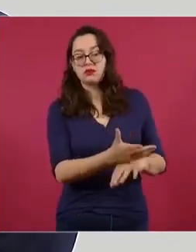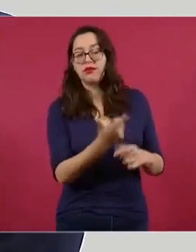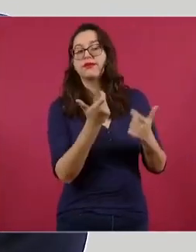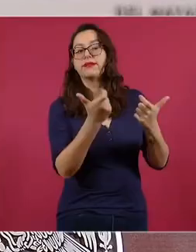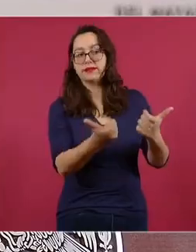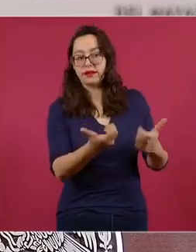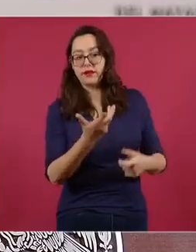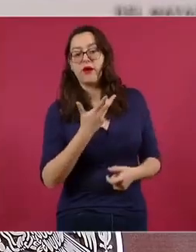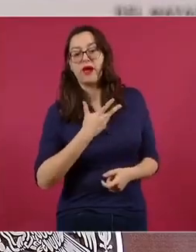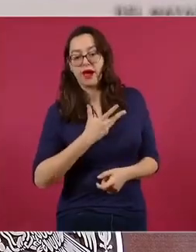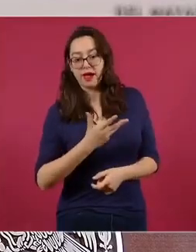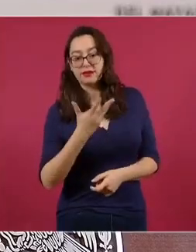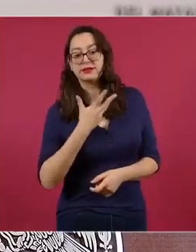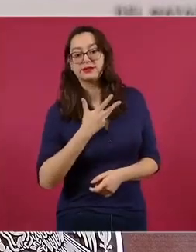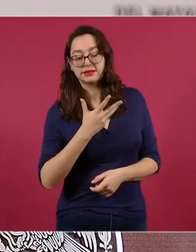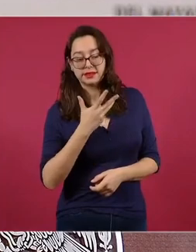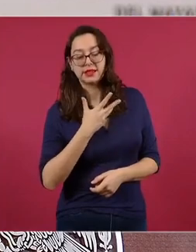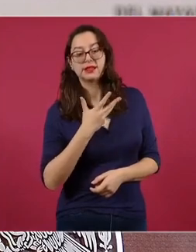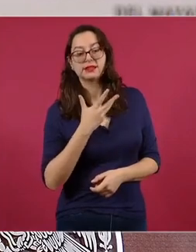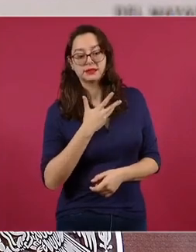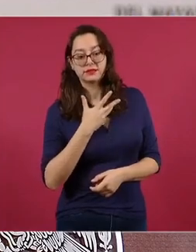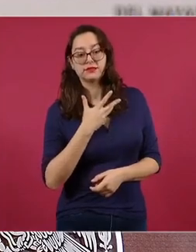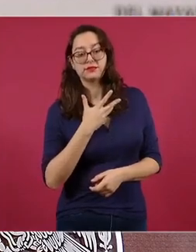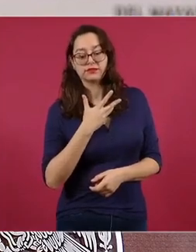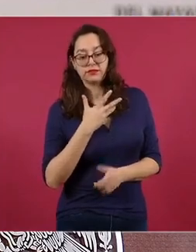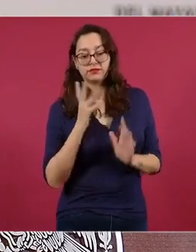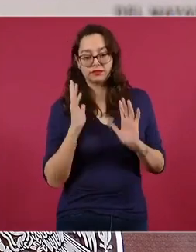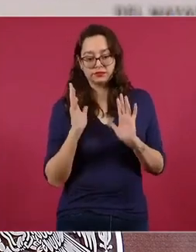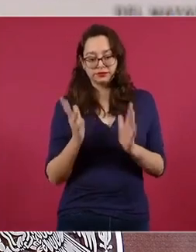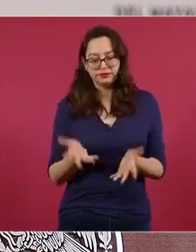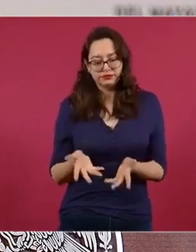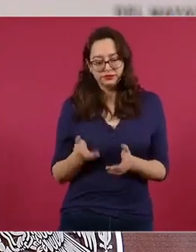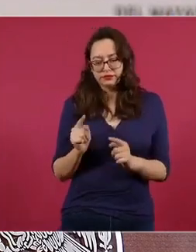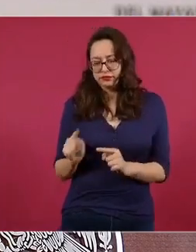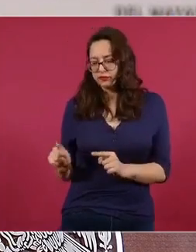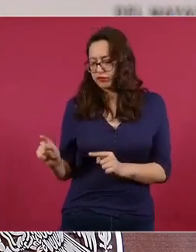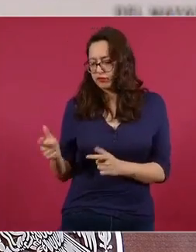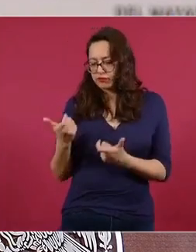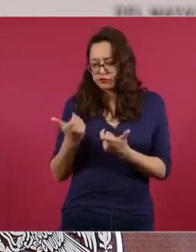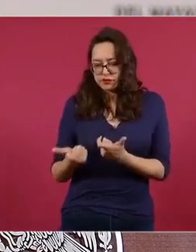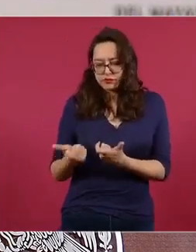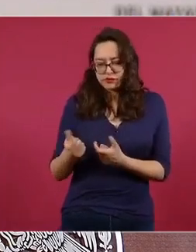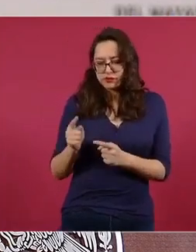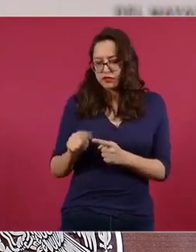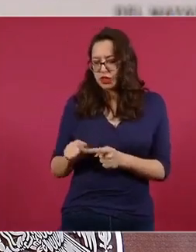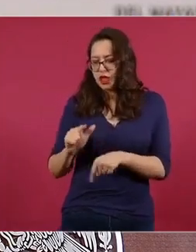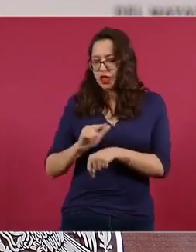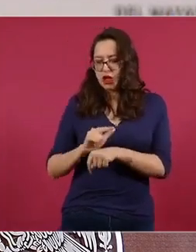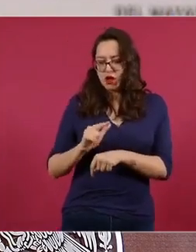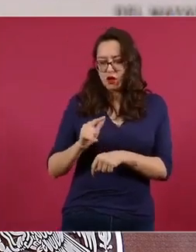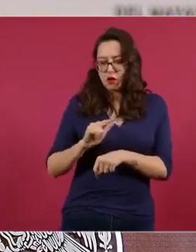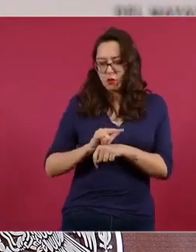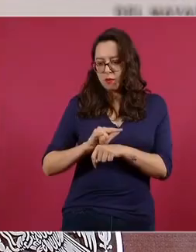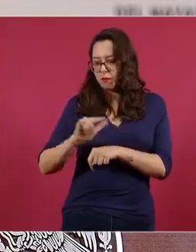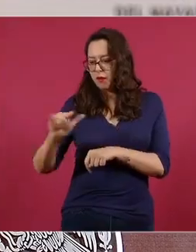salió de México a través de unos viajes en otros países,